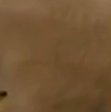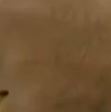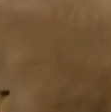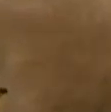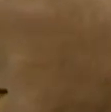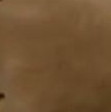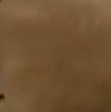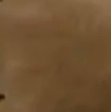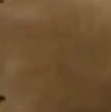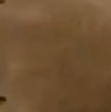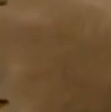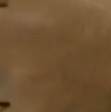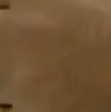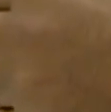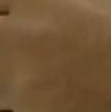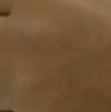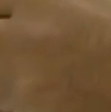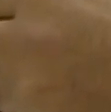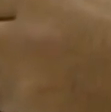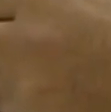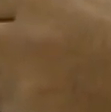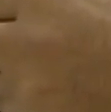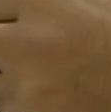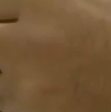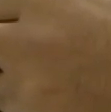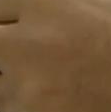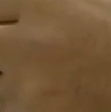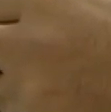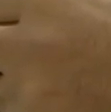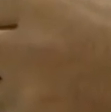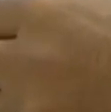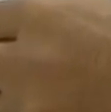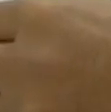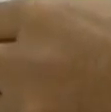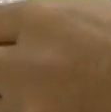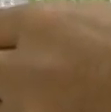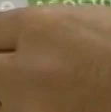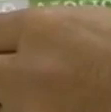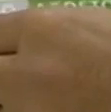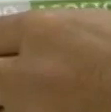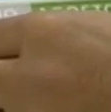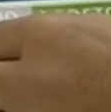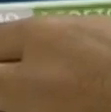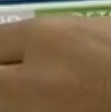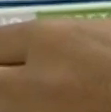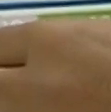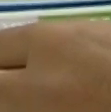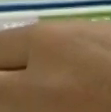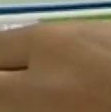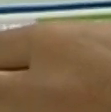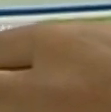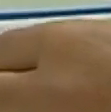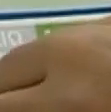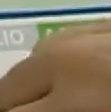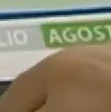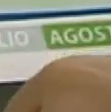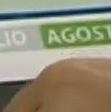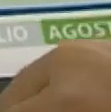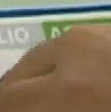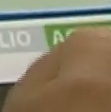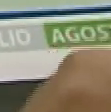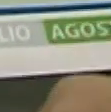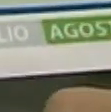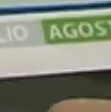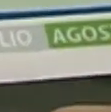175 casos. Tenemos apenas 3 personas en unidades de cuidados intensivos y 9 fallecidos. Confianza